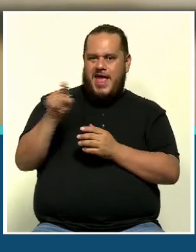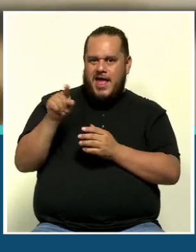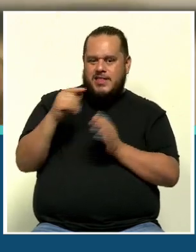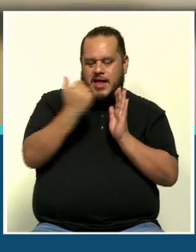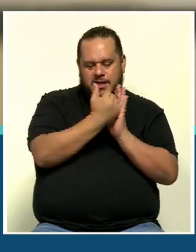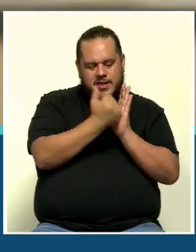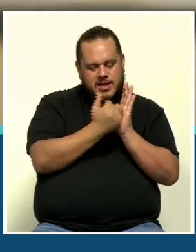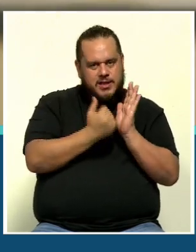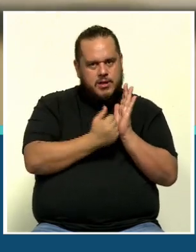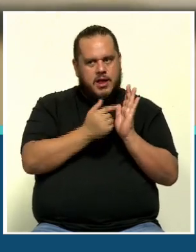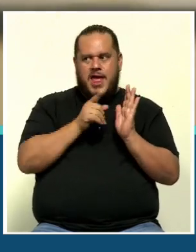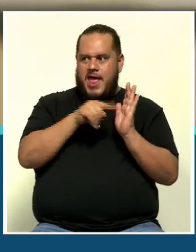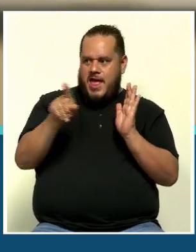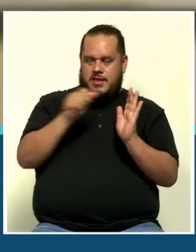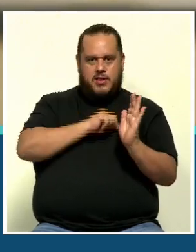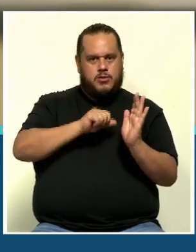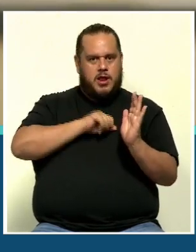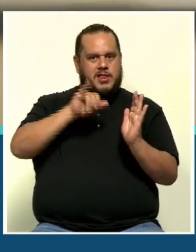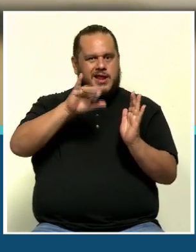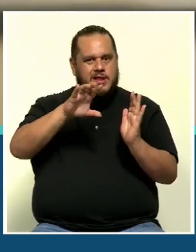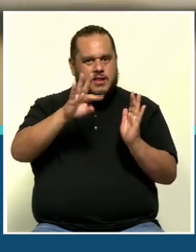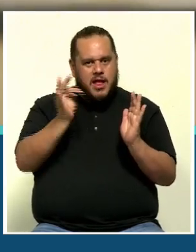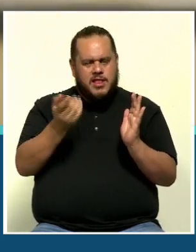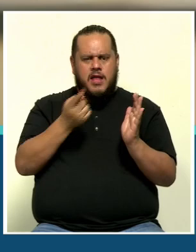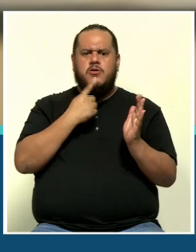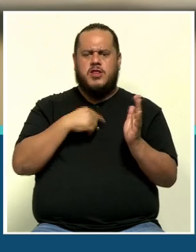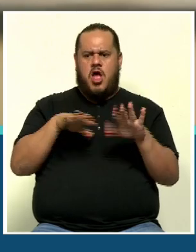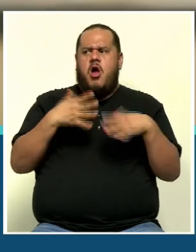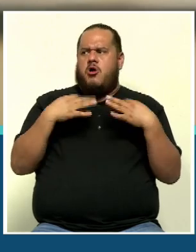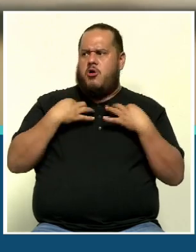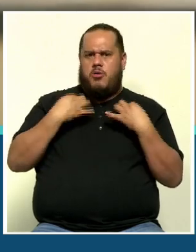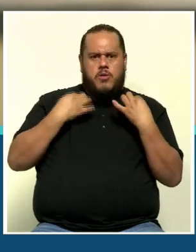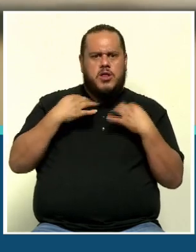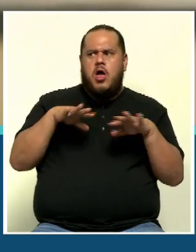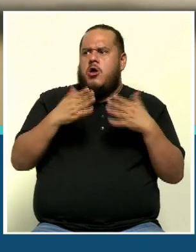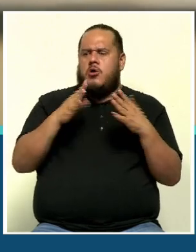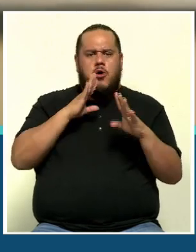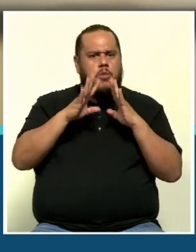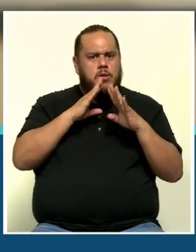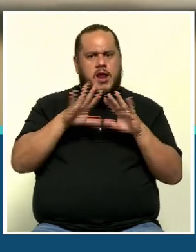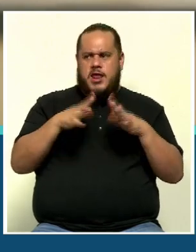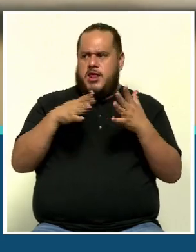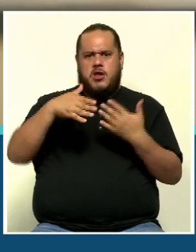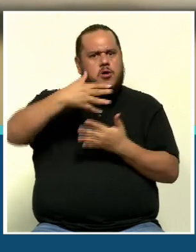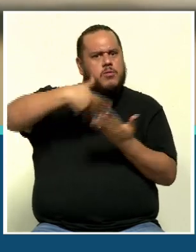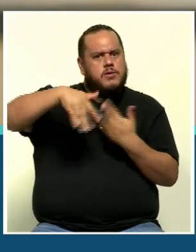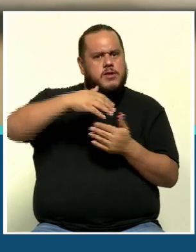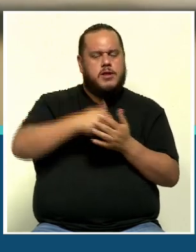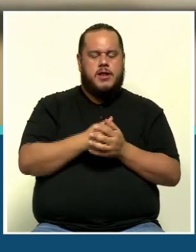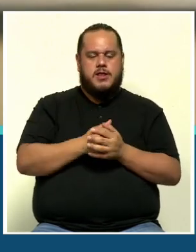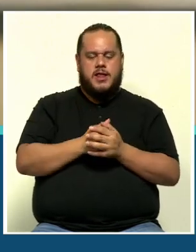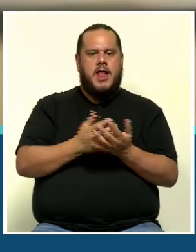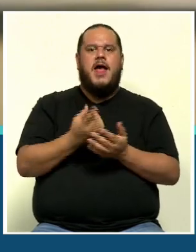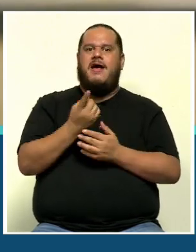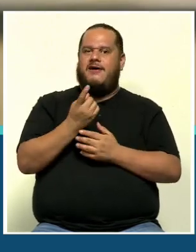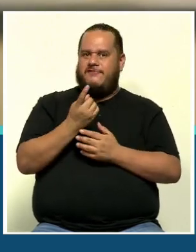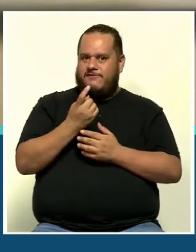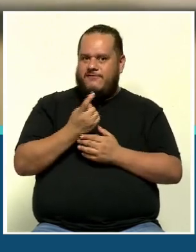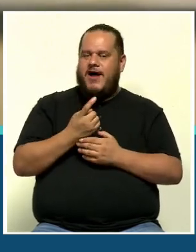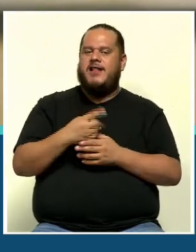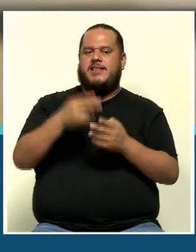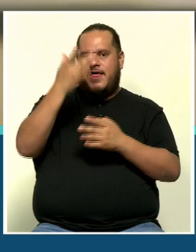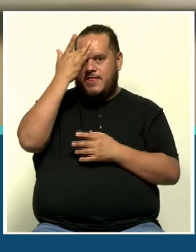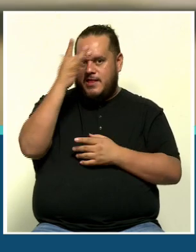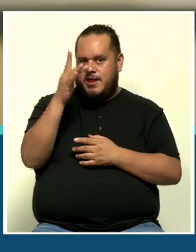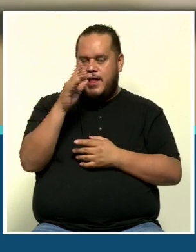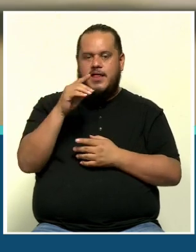esas autoridades, nos sigan diciendo cómo vestir, cómo hablar y cómo relacionarnos. La incompetencia y mediocridad de las